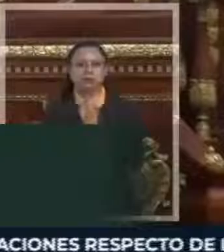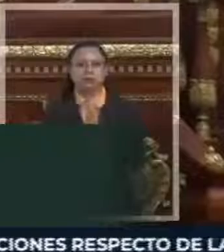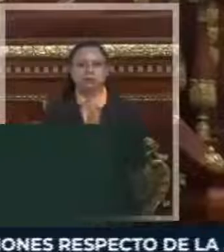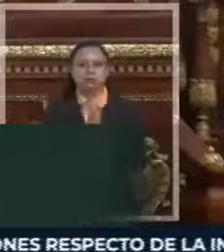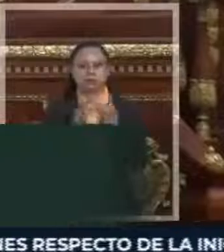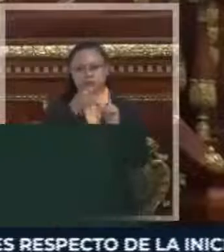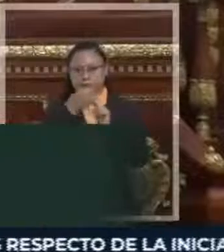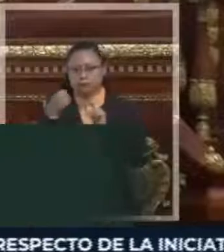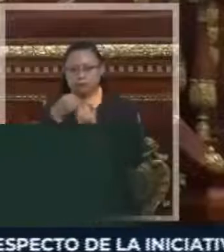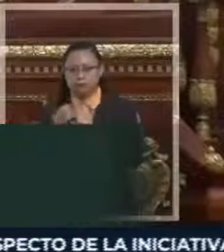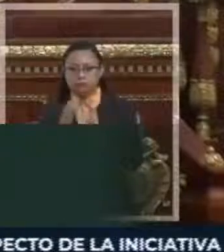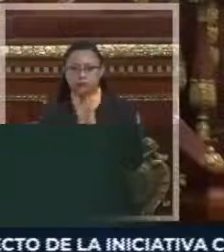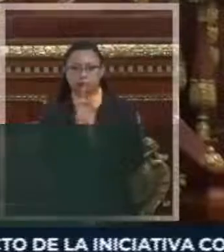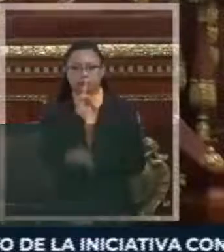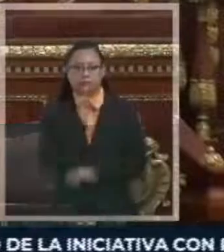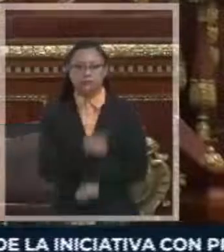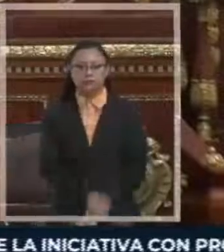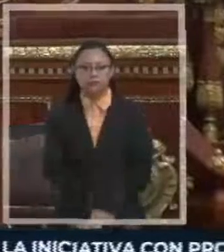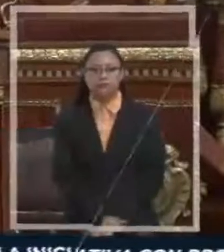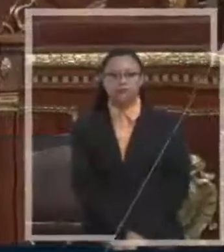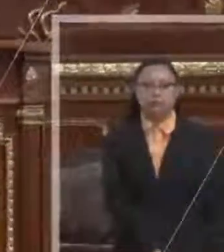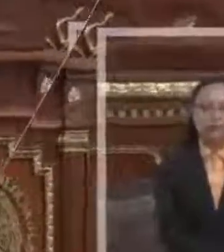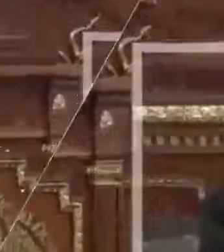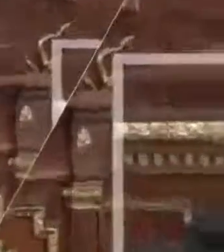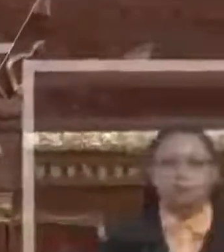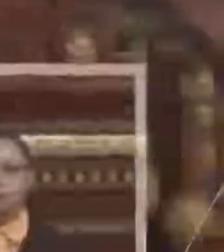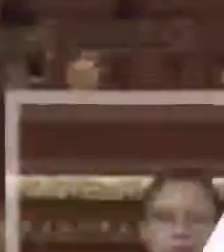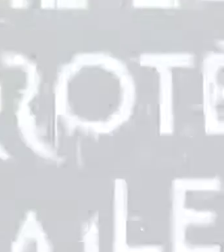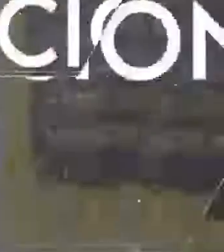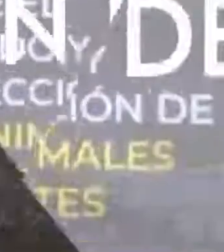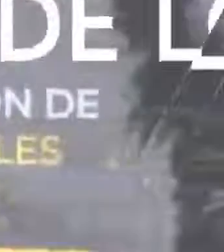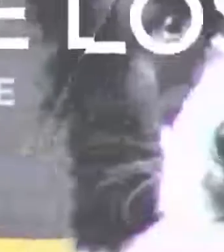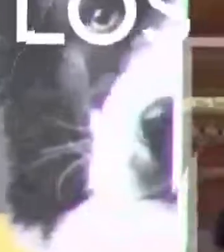ciudadanía, elabore e implemente estos programas.